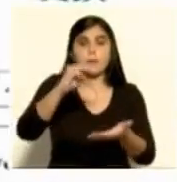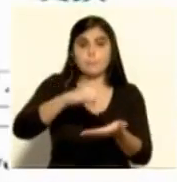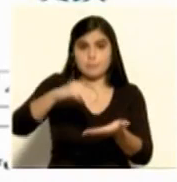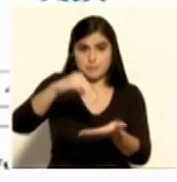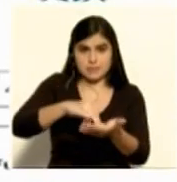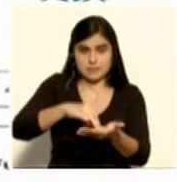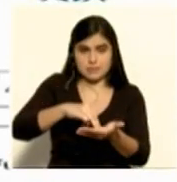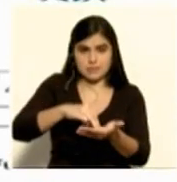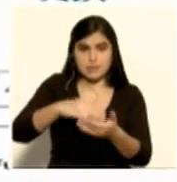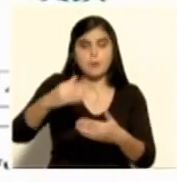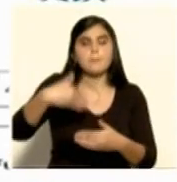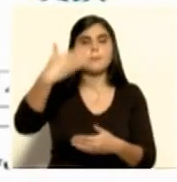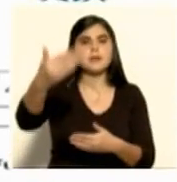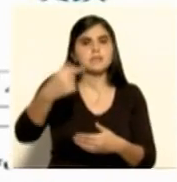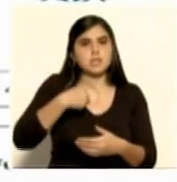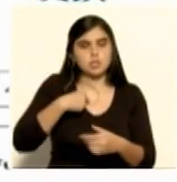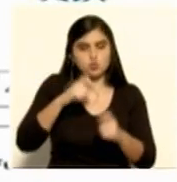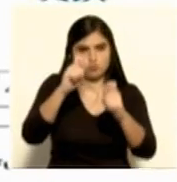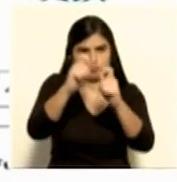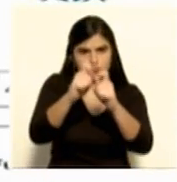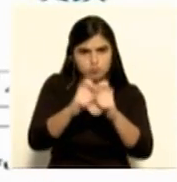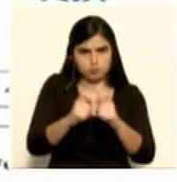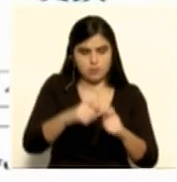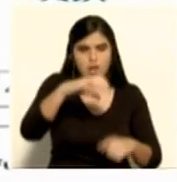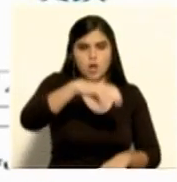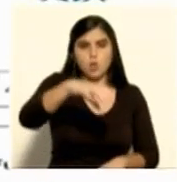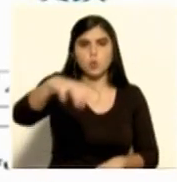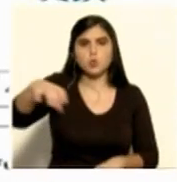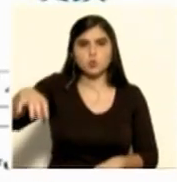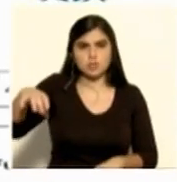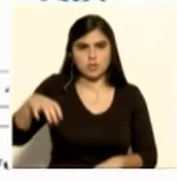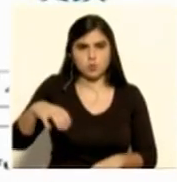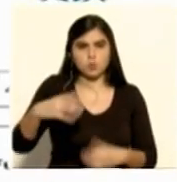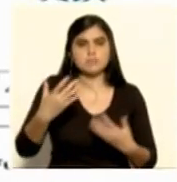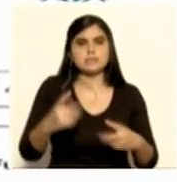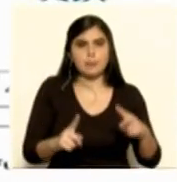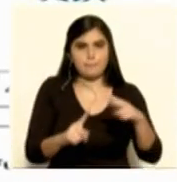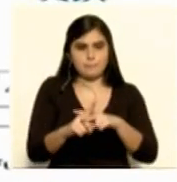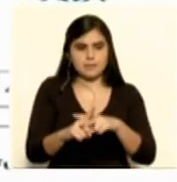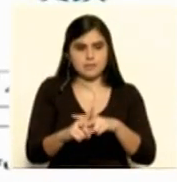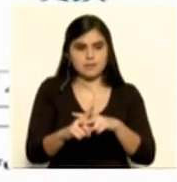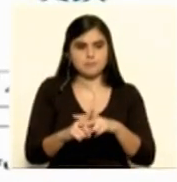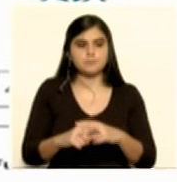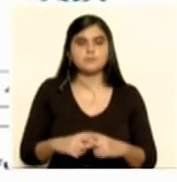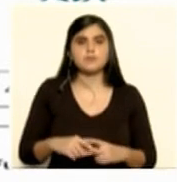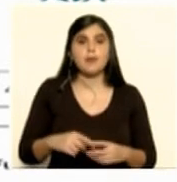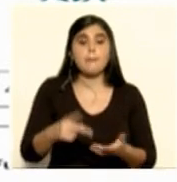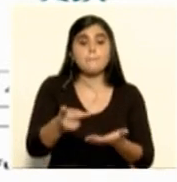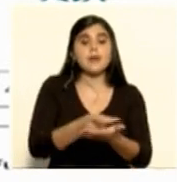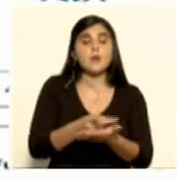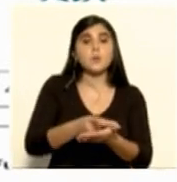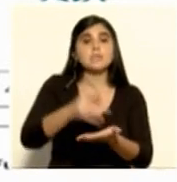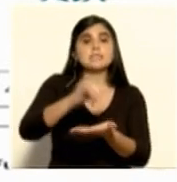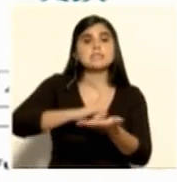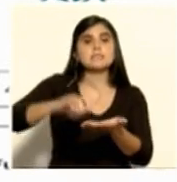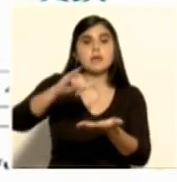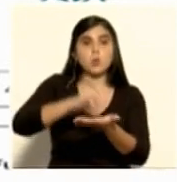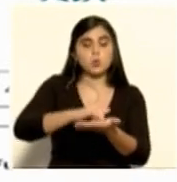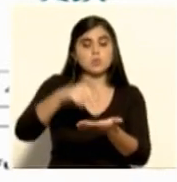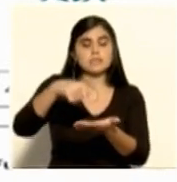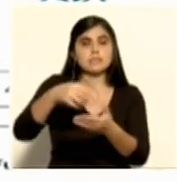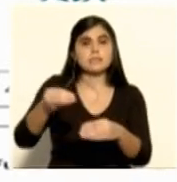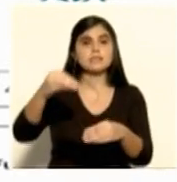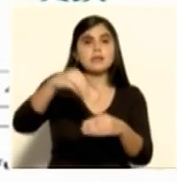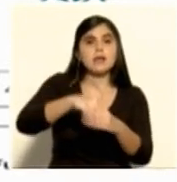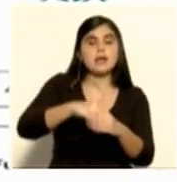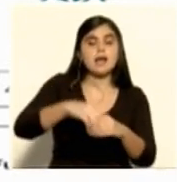más adelante detallaré los cantones que eso implica. Para la provincia de San José, estamos incluyendo